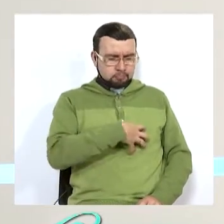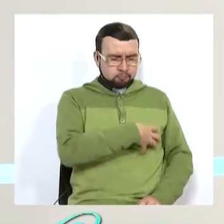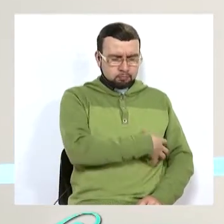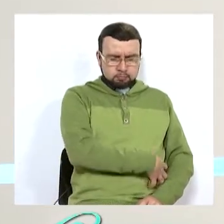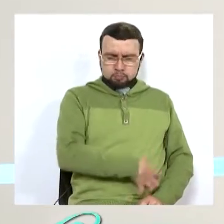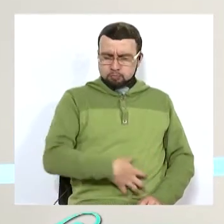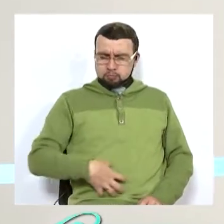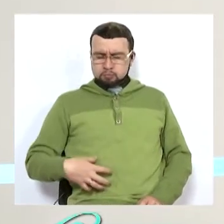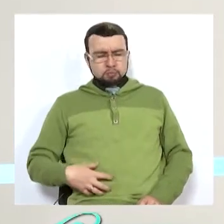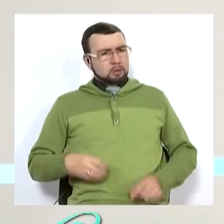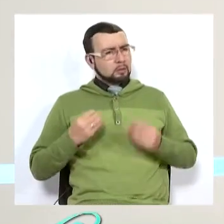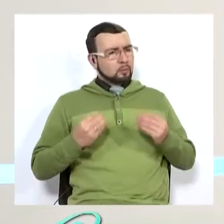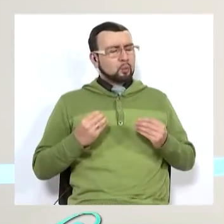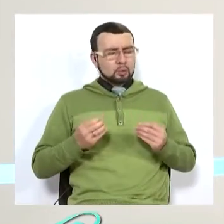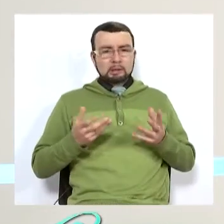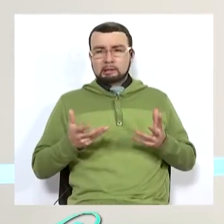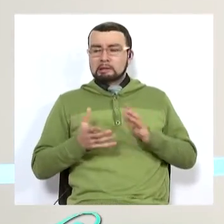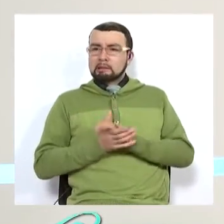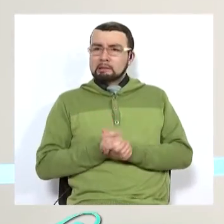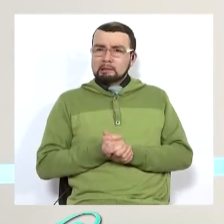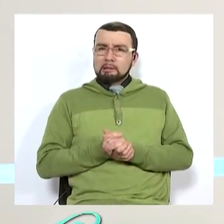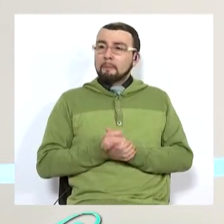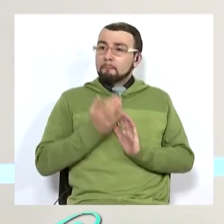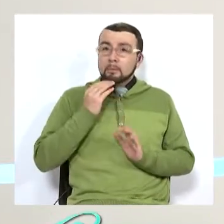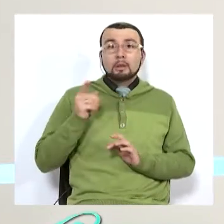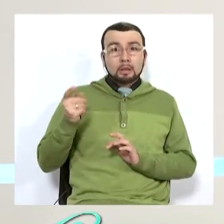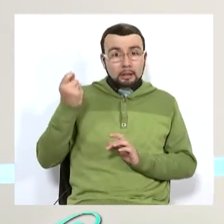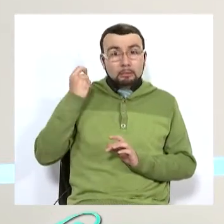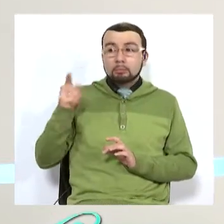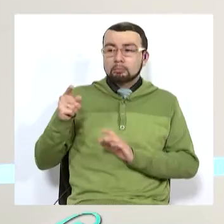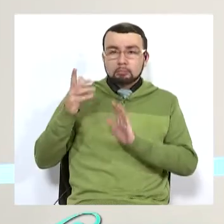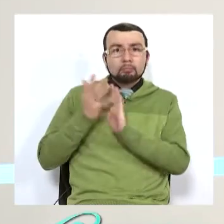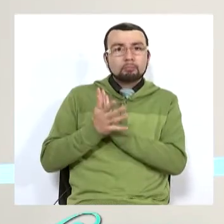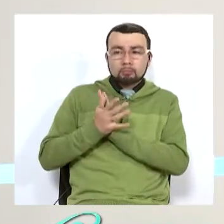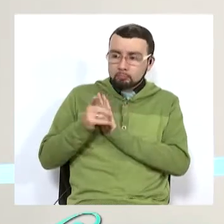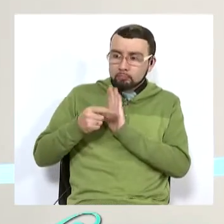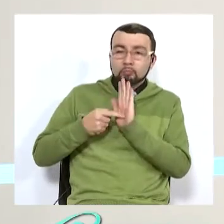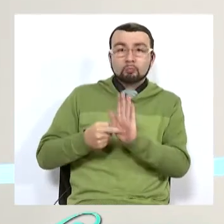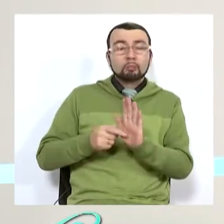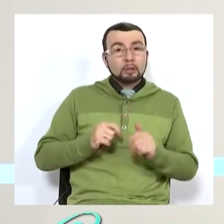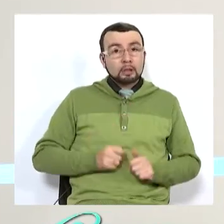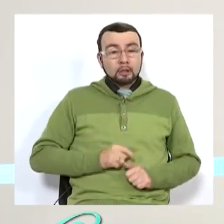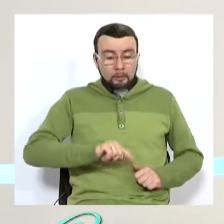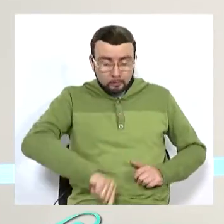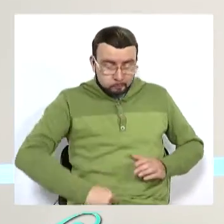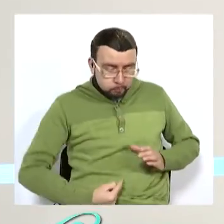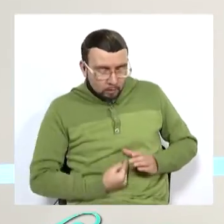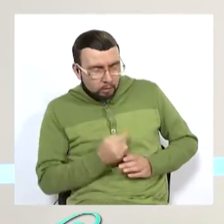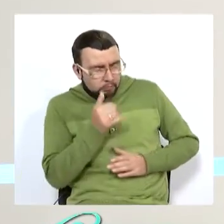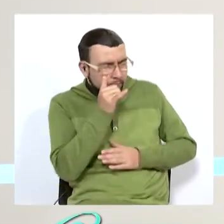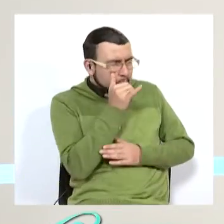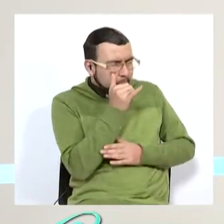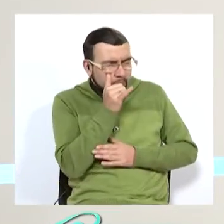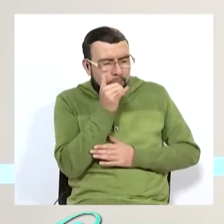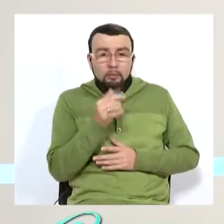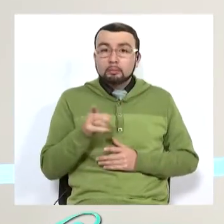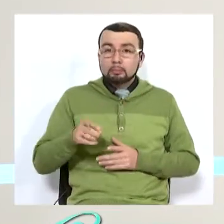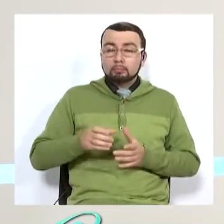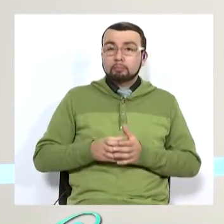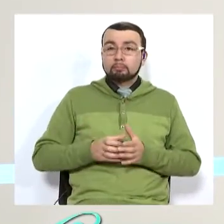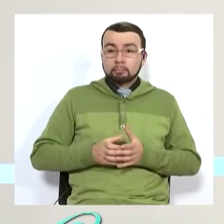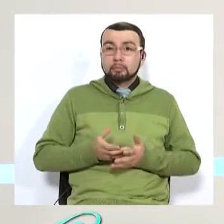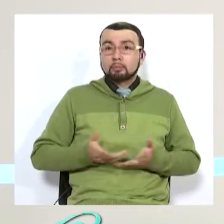métodos diagnósticos como el que acabamos de ver de la colonoscopia, de la ecografía, de la